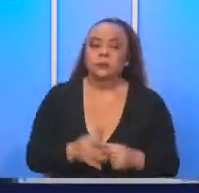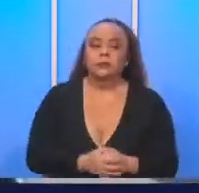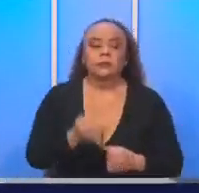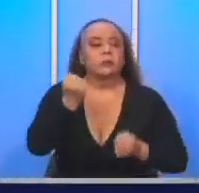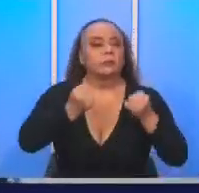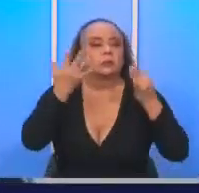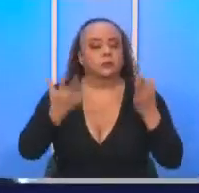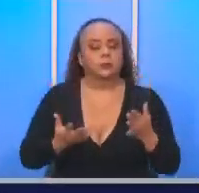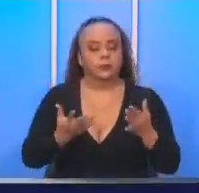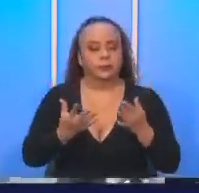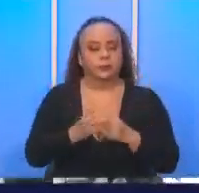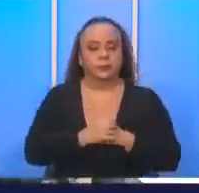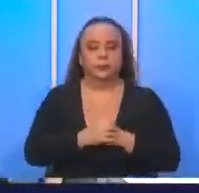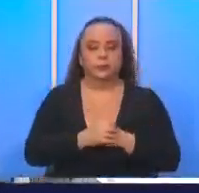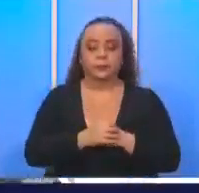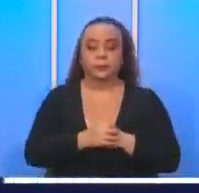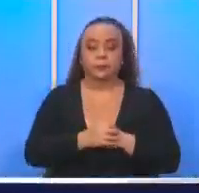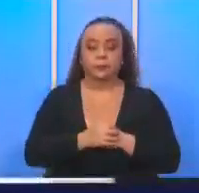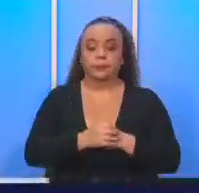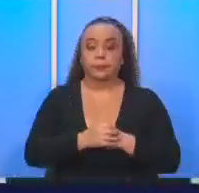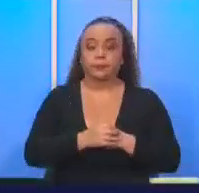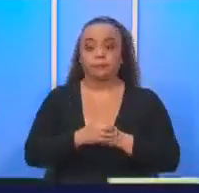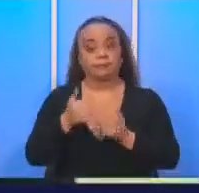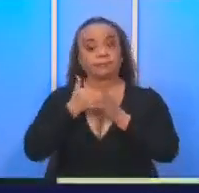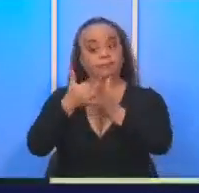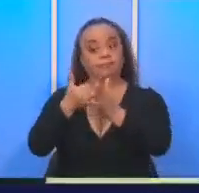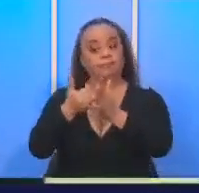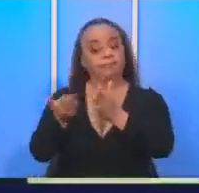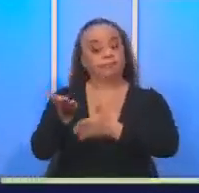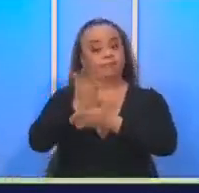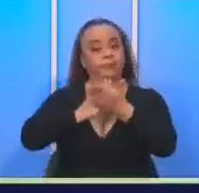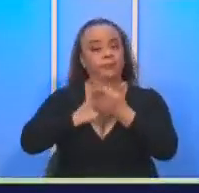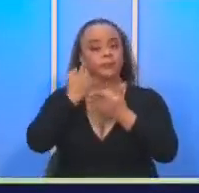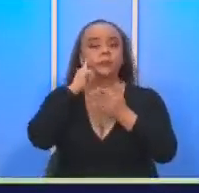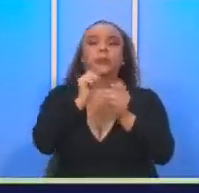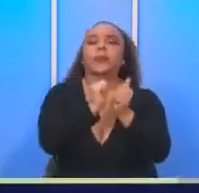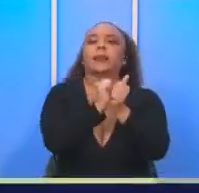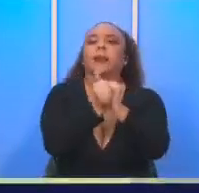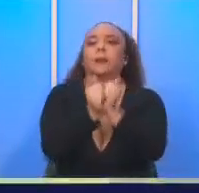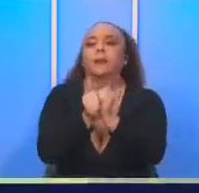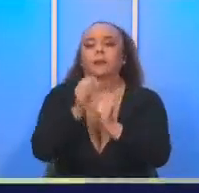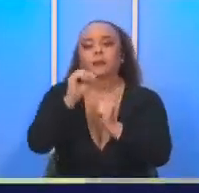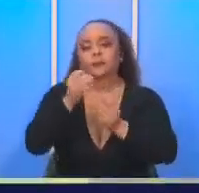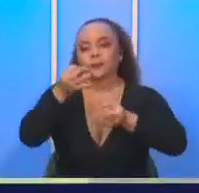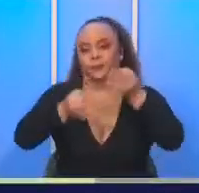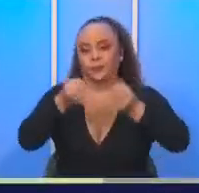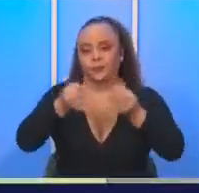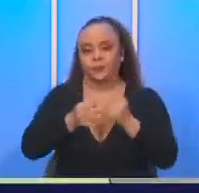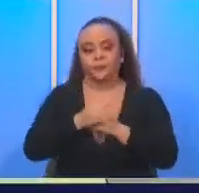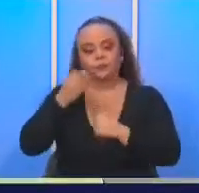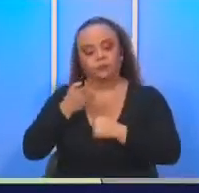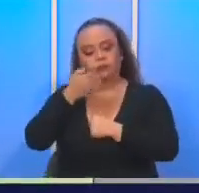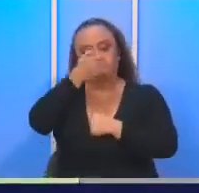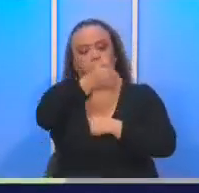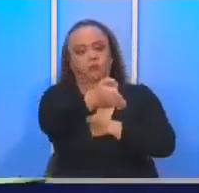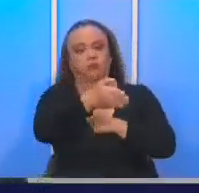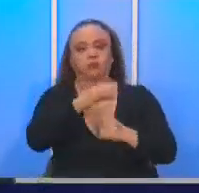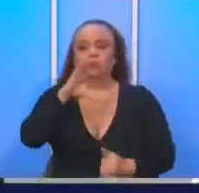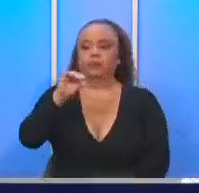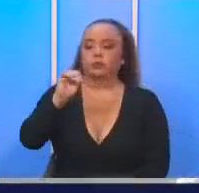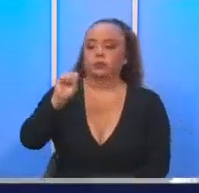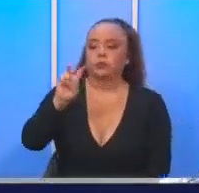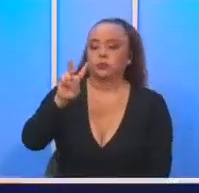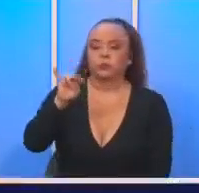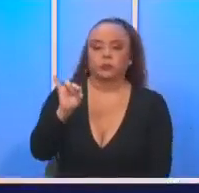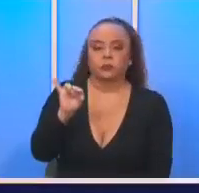los conductores nacionales que más bien salen premiados, hay algunos que por deporte o justicia acuden a las sedes del Consejo